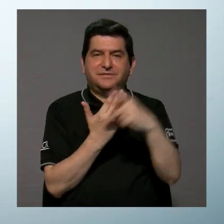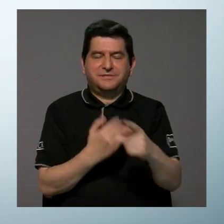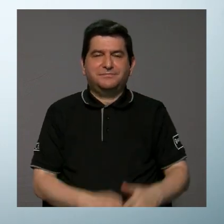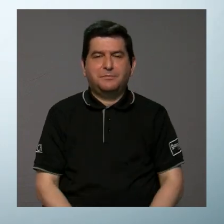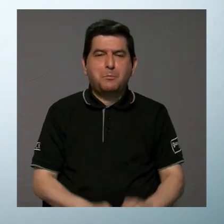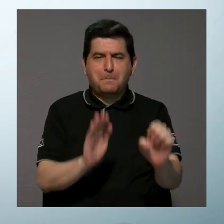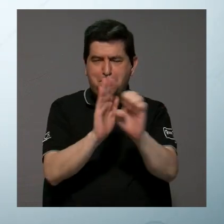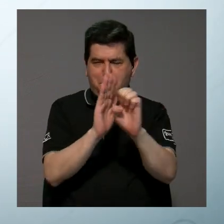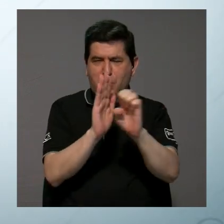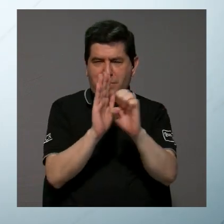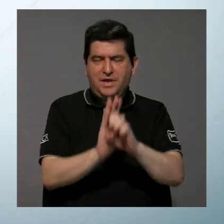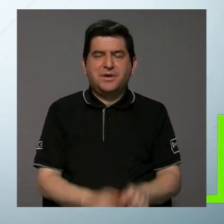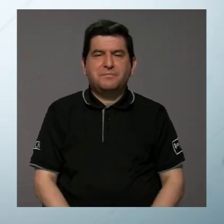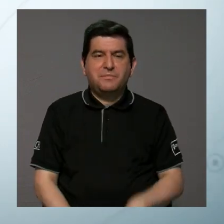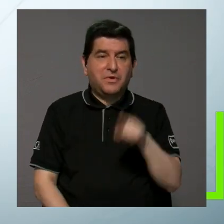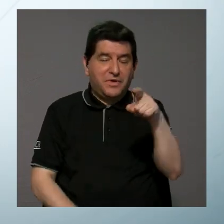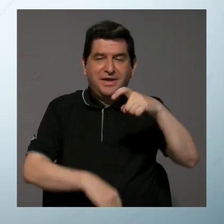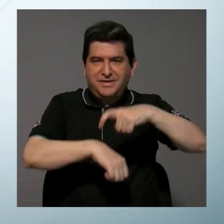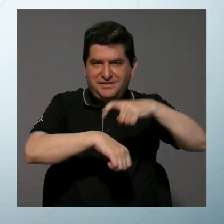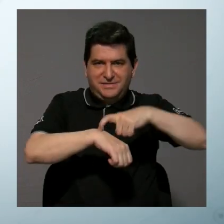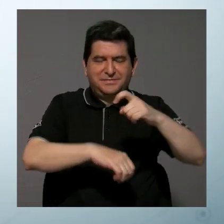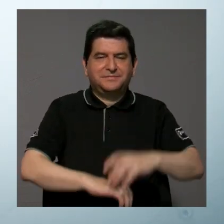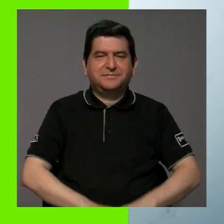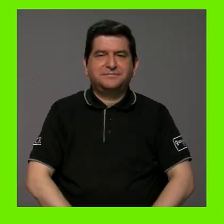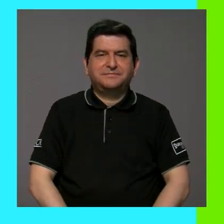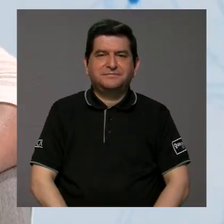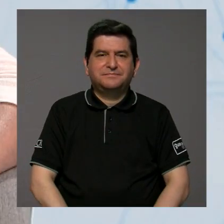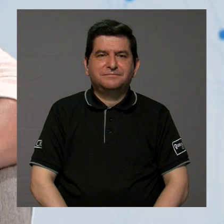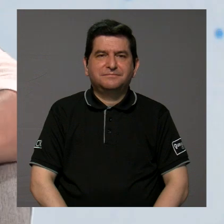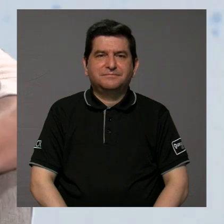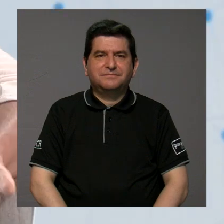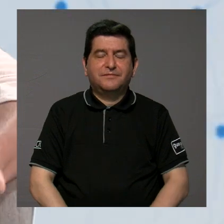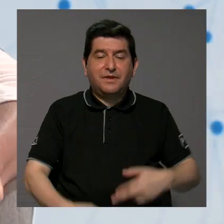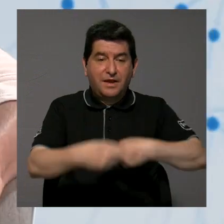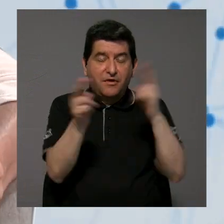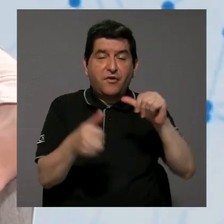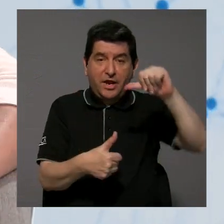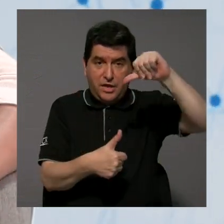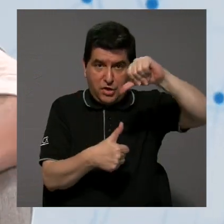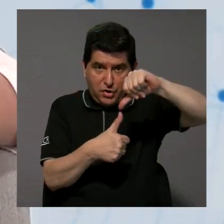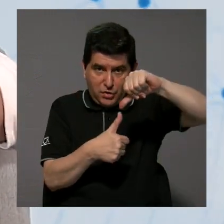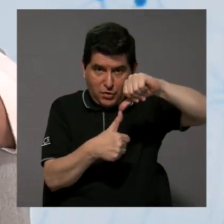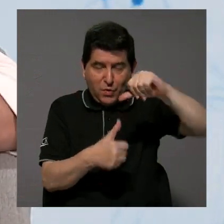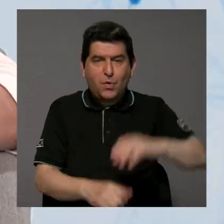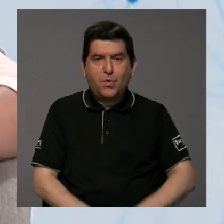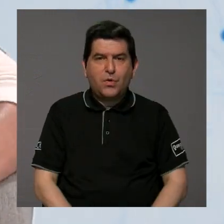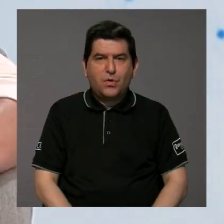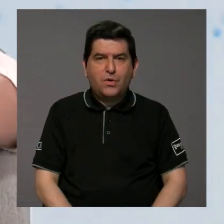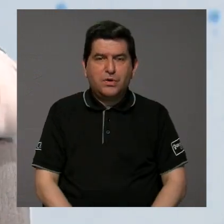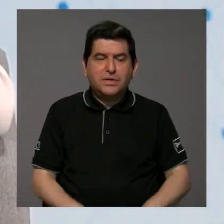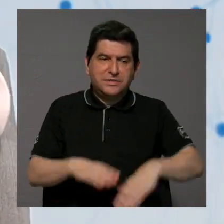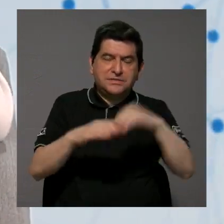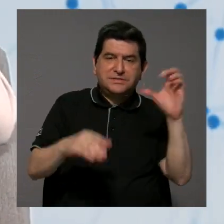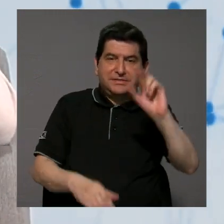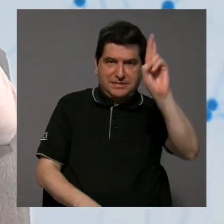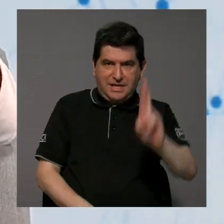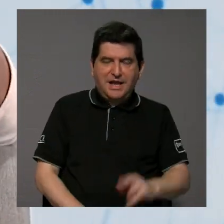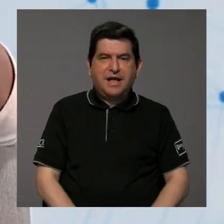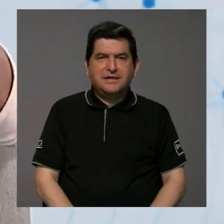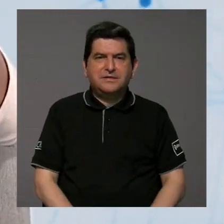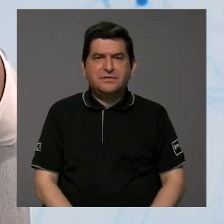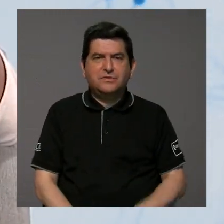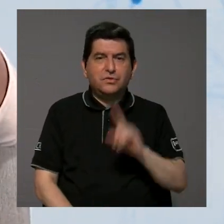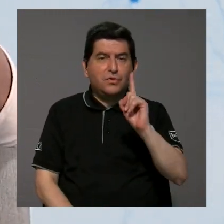programa. Por ejemplo, lo que se dijo aquí. La región centroamericana, excluyendo a Costa Rica,